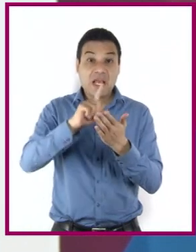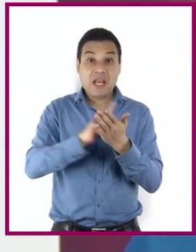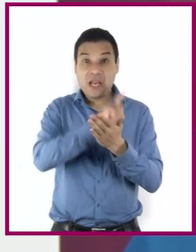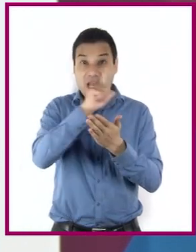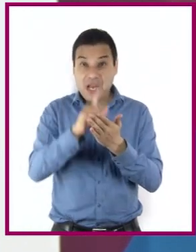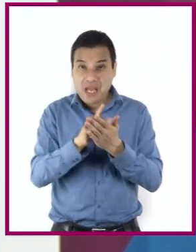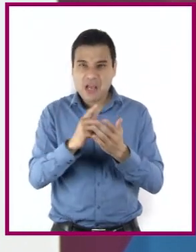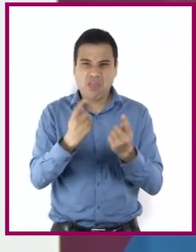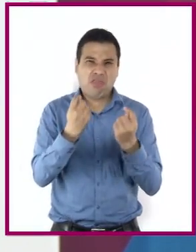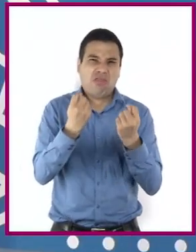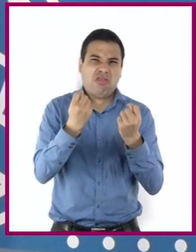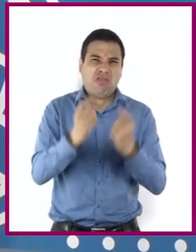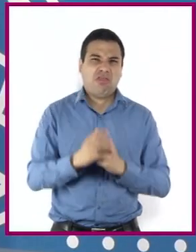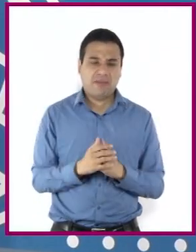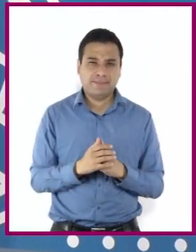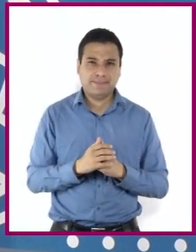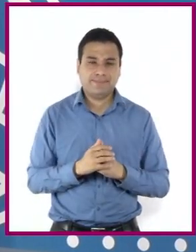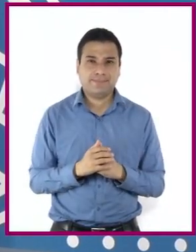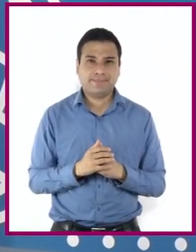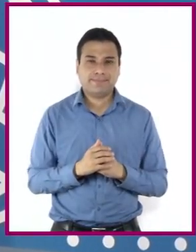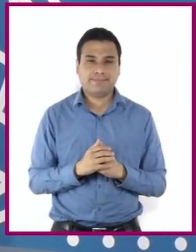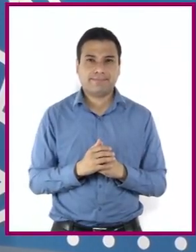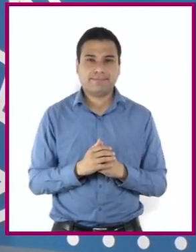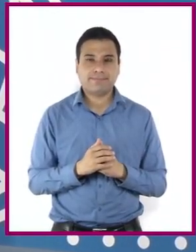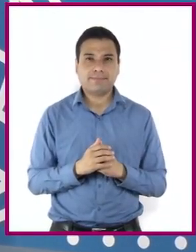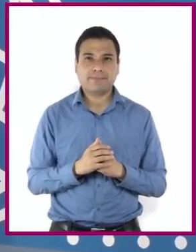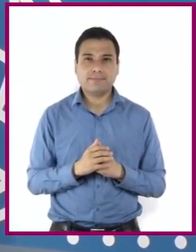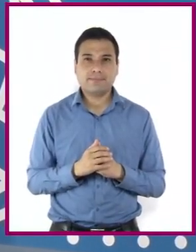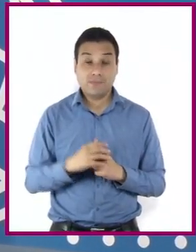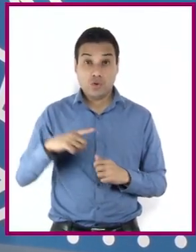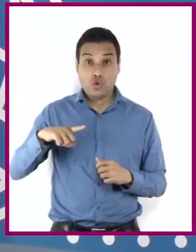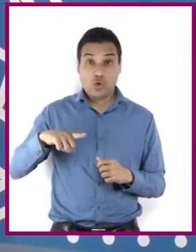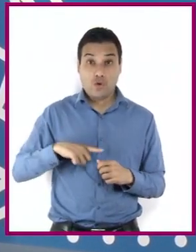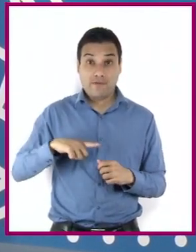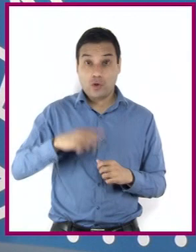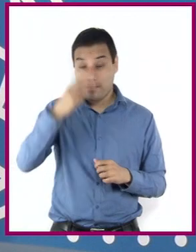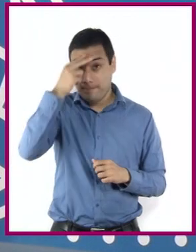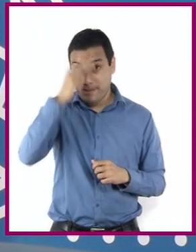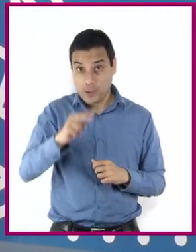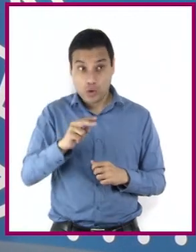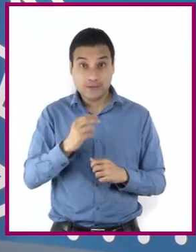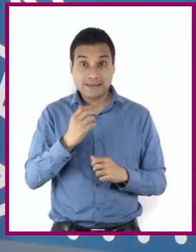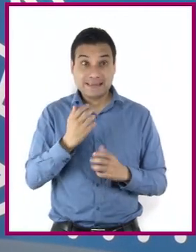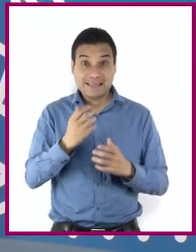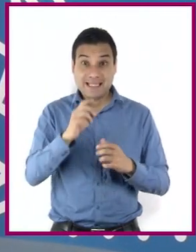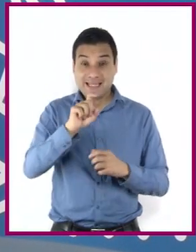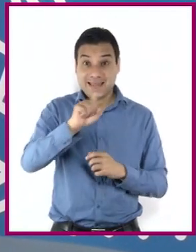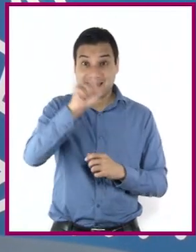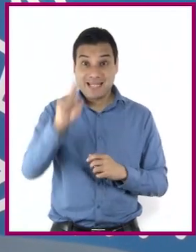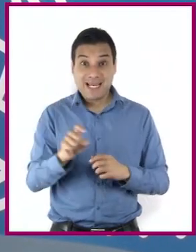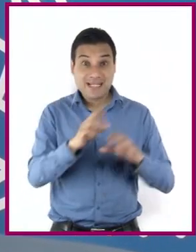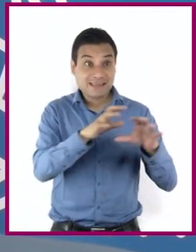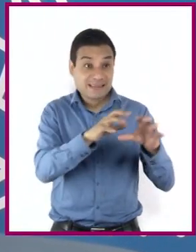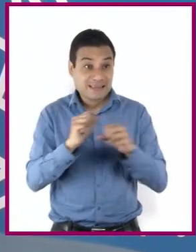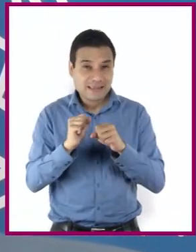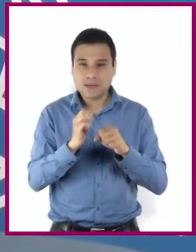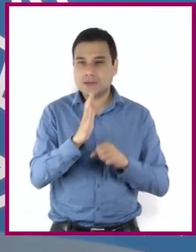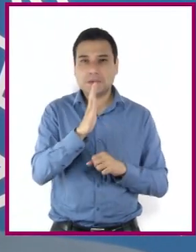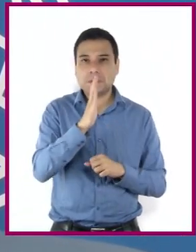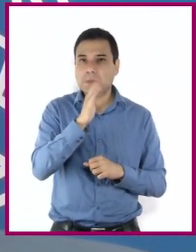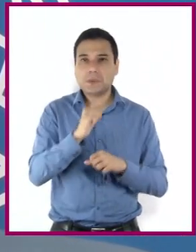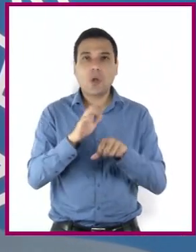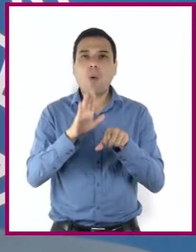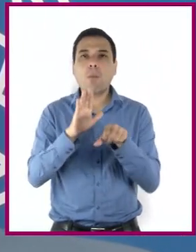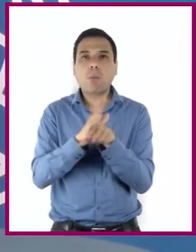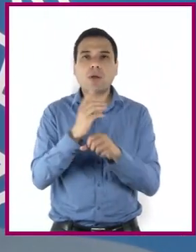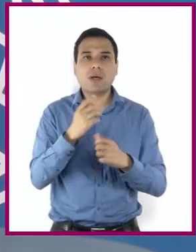y la enajenación de terrenos. Sin embargo, el gobierno de México no pudo impedirlo debido a la poca presencia militar en la zona, la